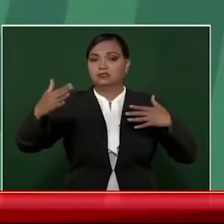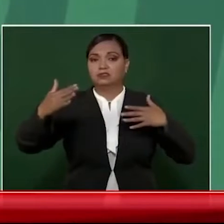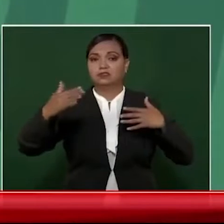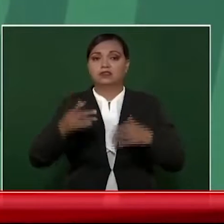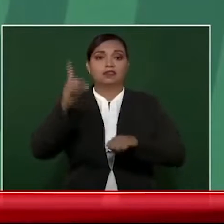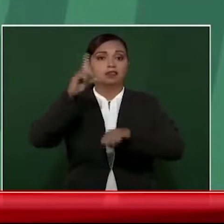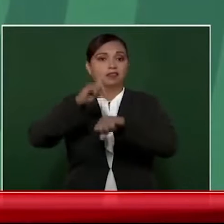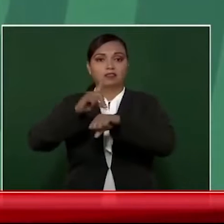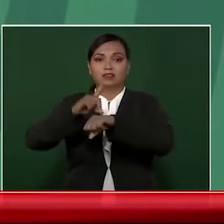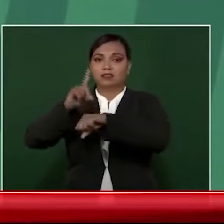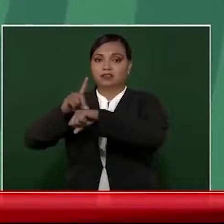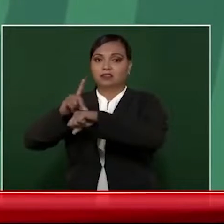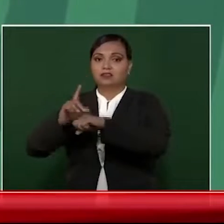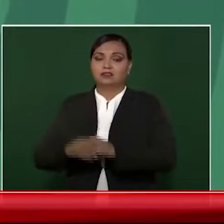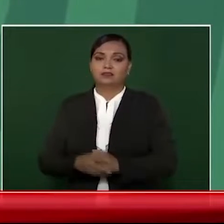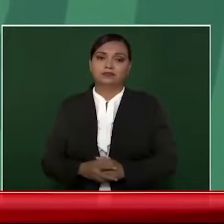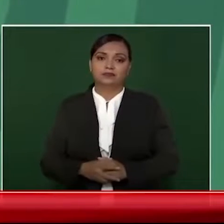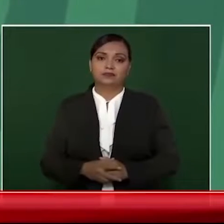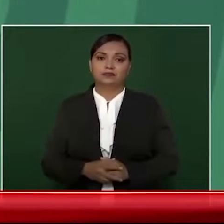diarias